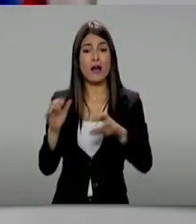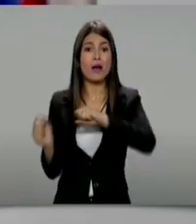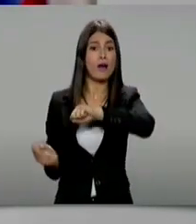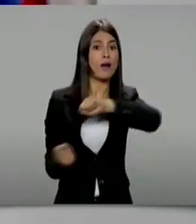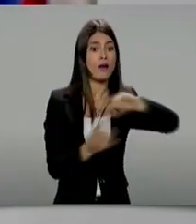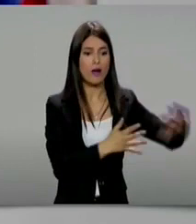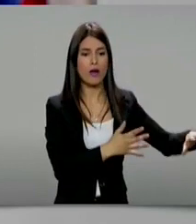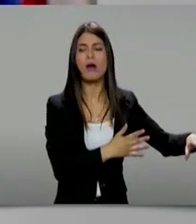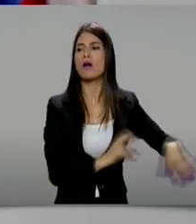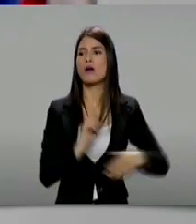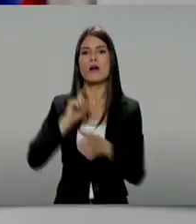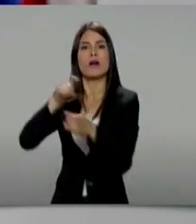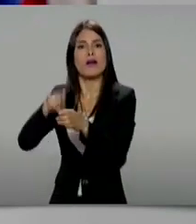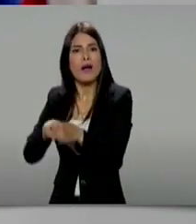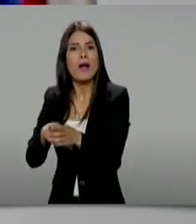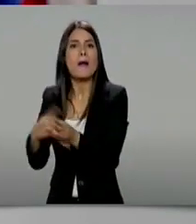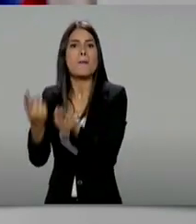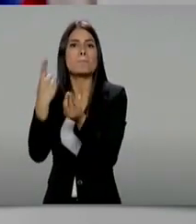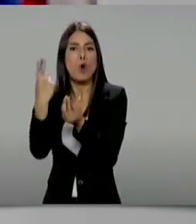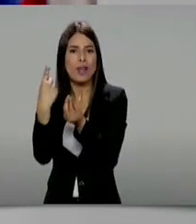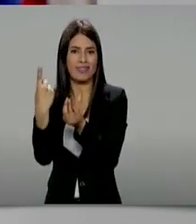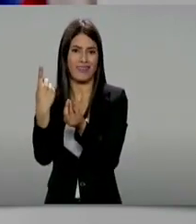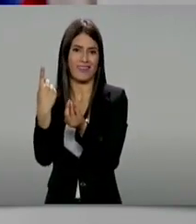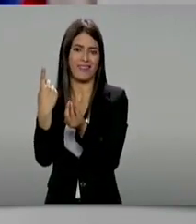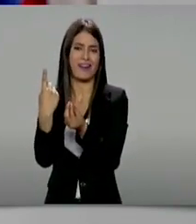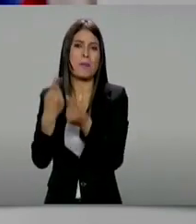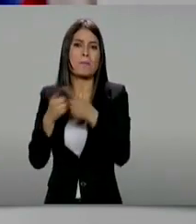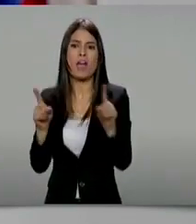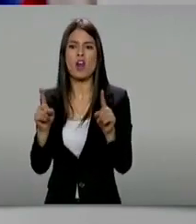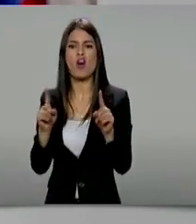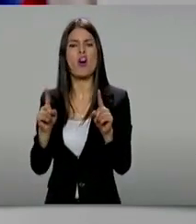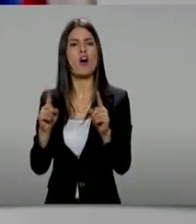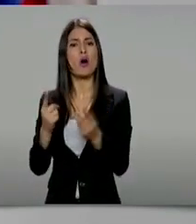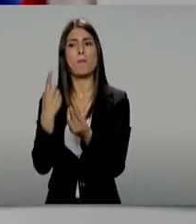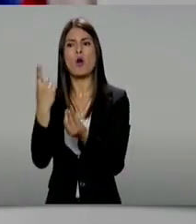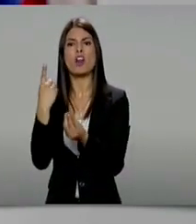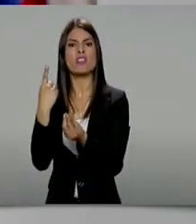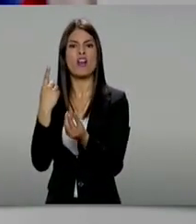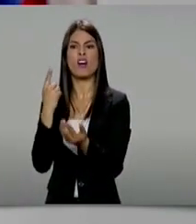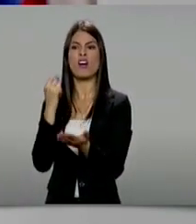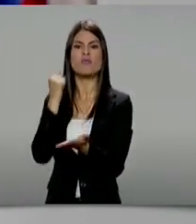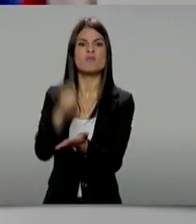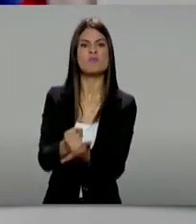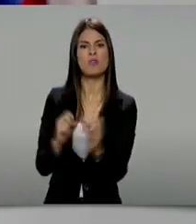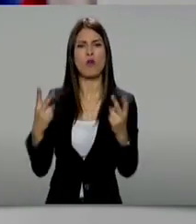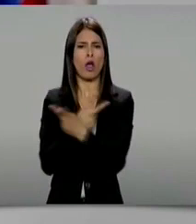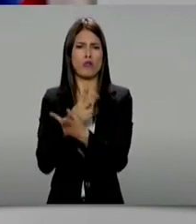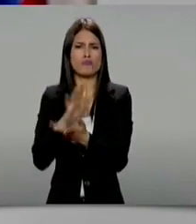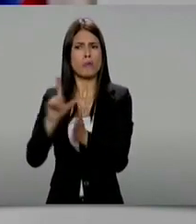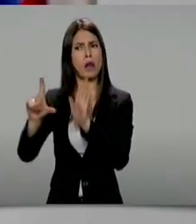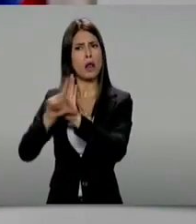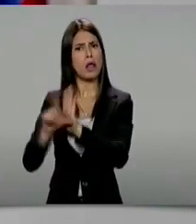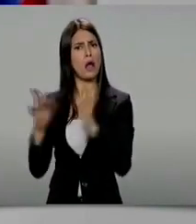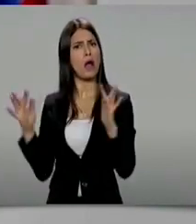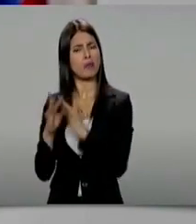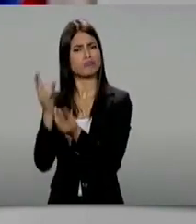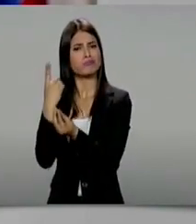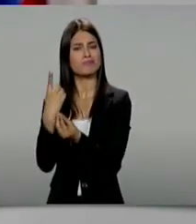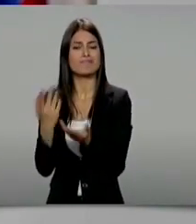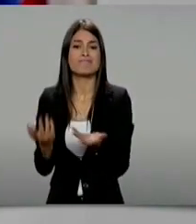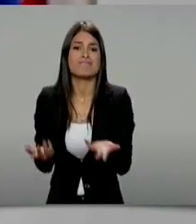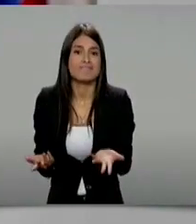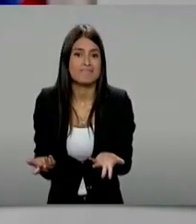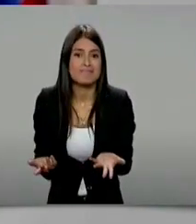hacer política dentro de la legalidad este proceso con las Farc no es una excepción ni puede